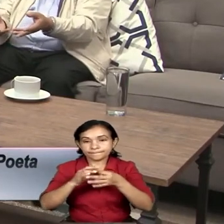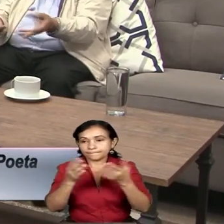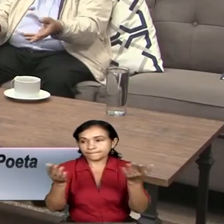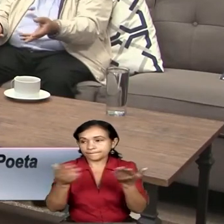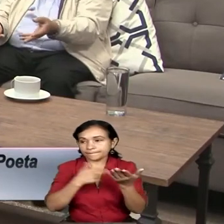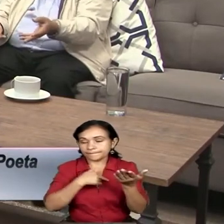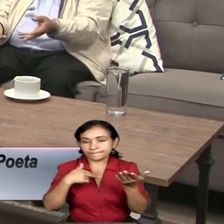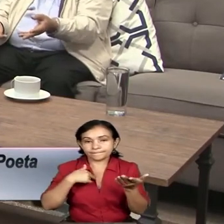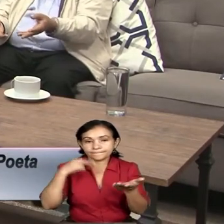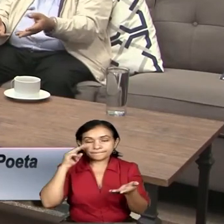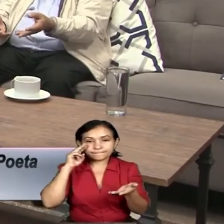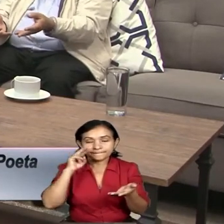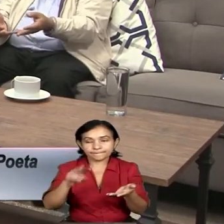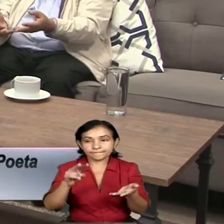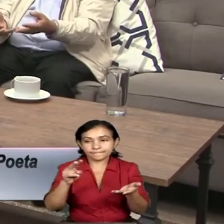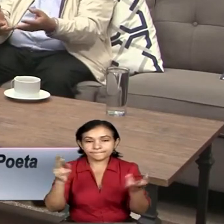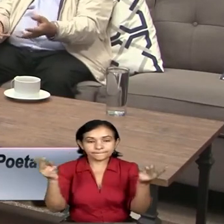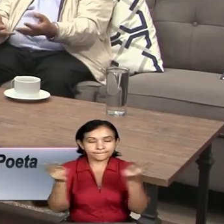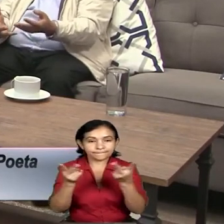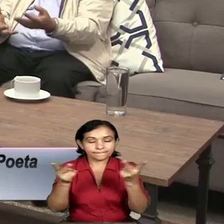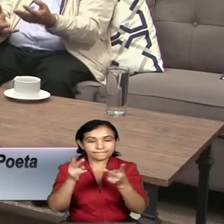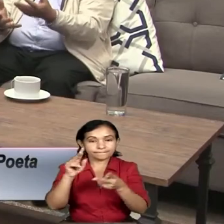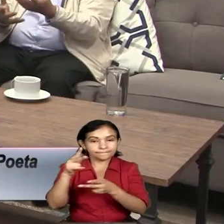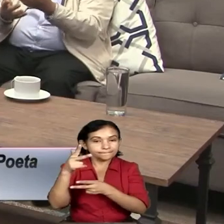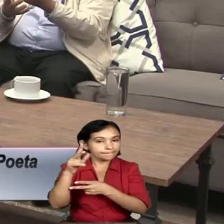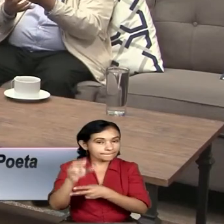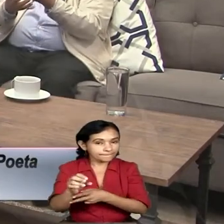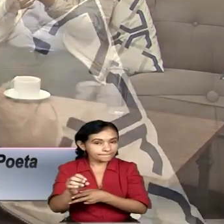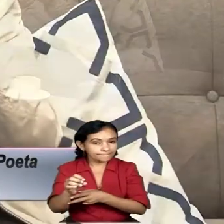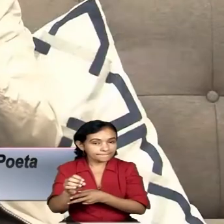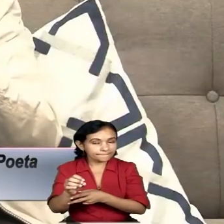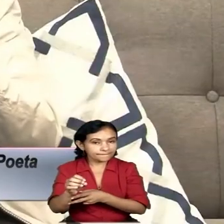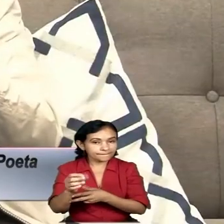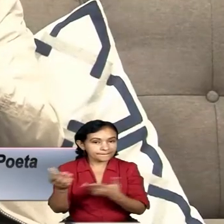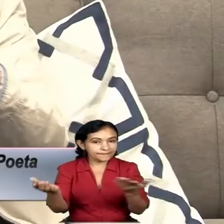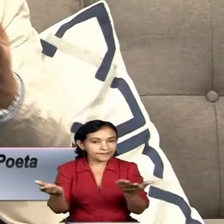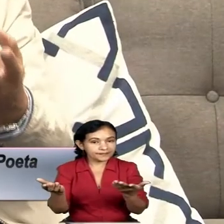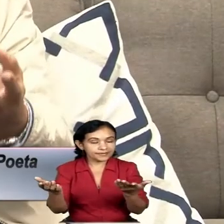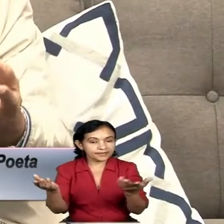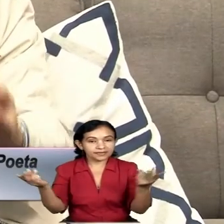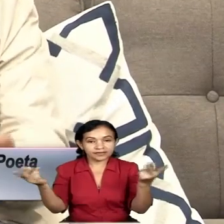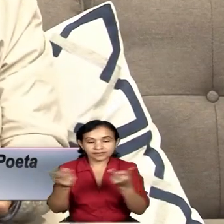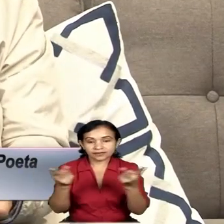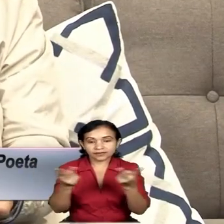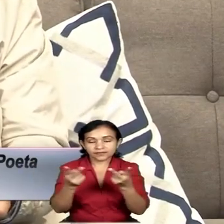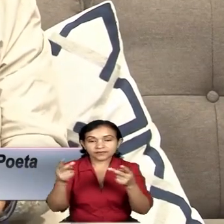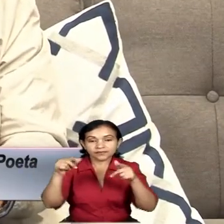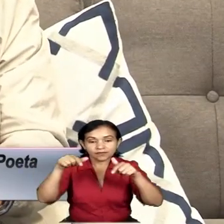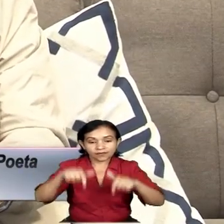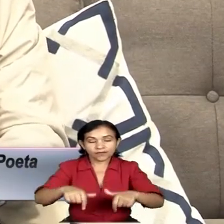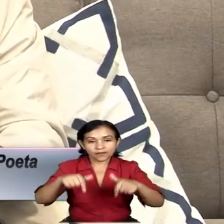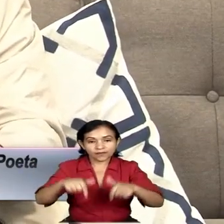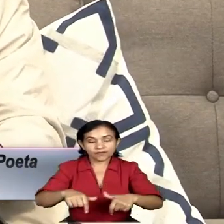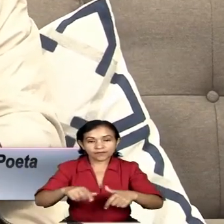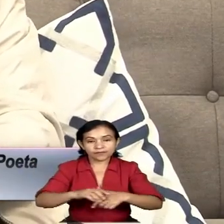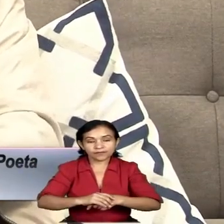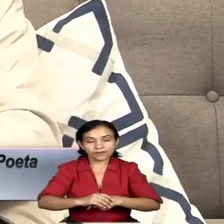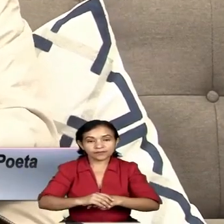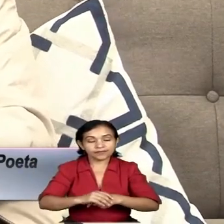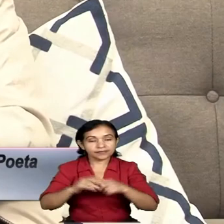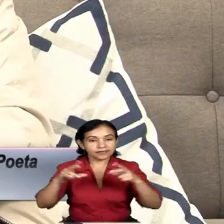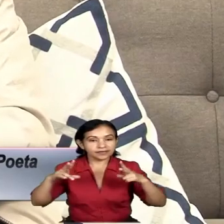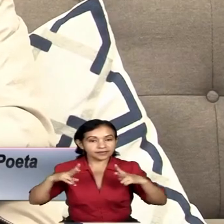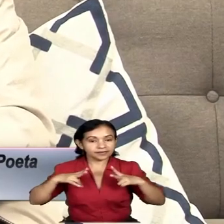Y lo vemos y lo vivimos en los 80, lo vivimos ahorita en